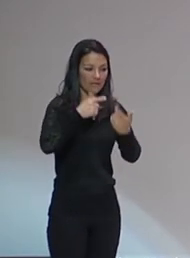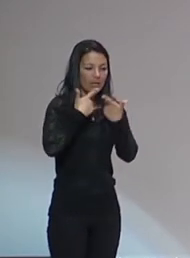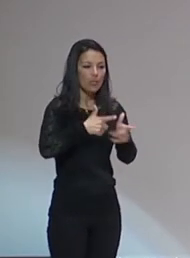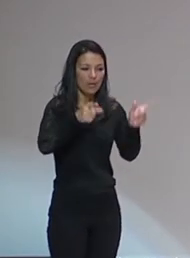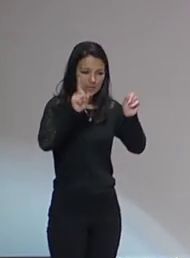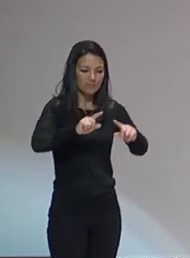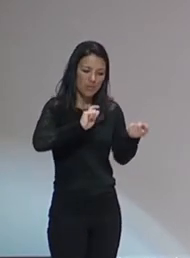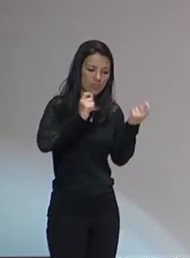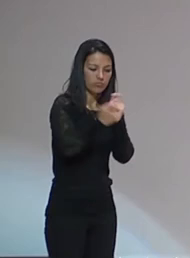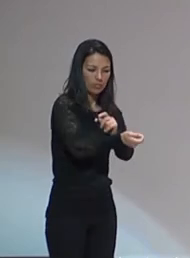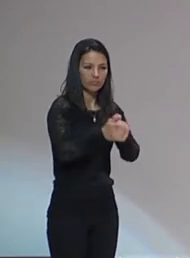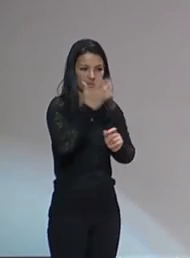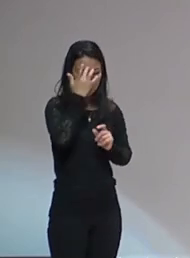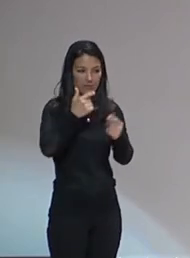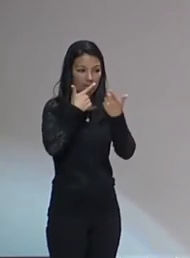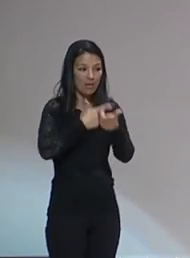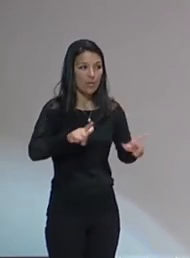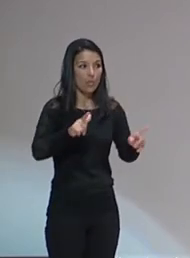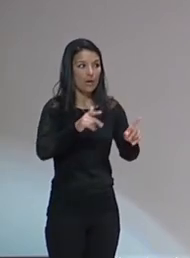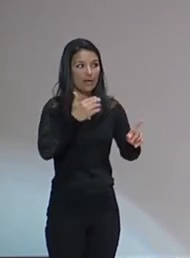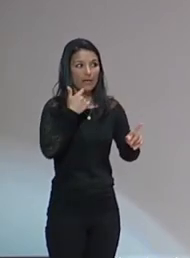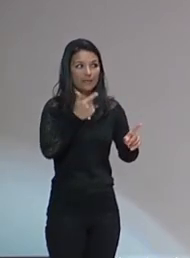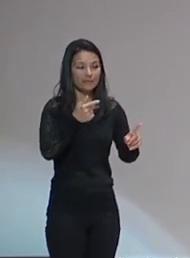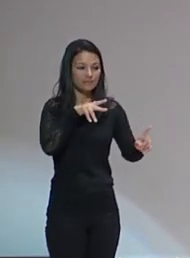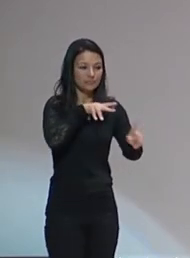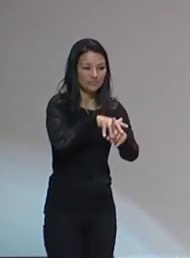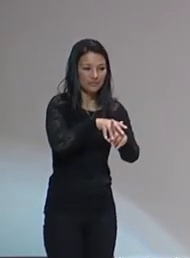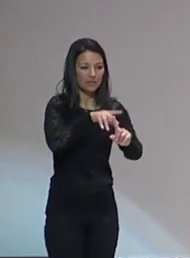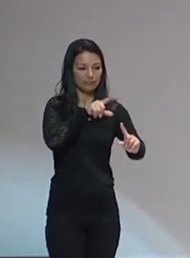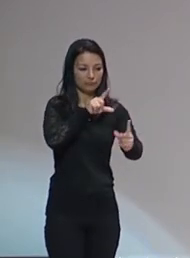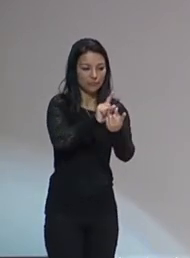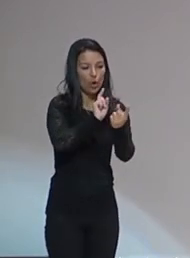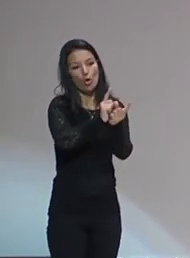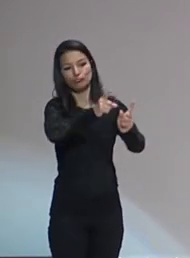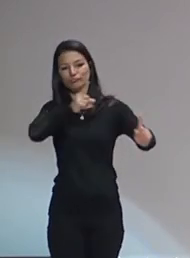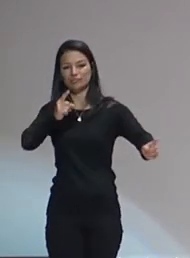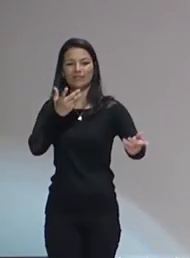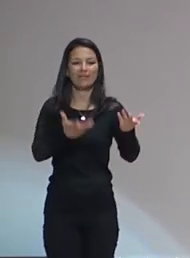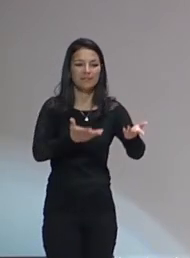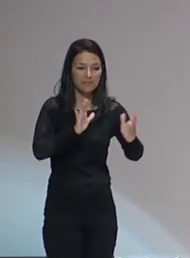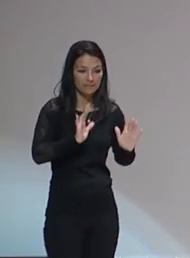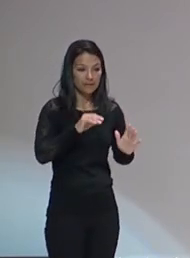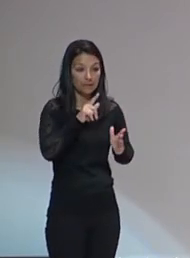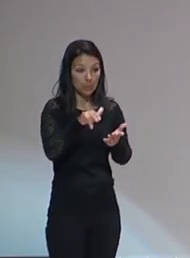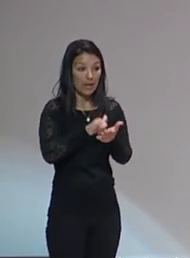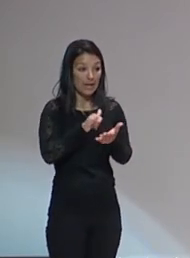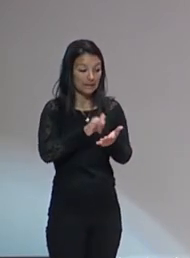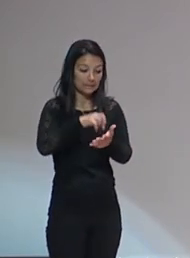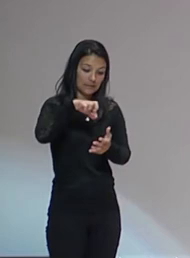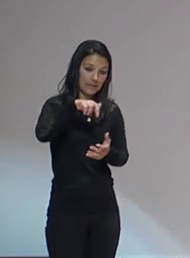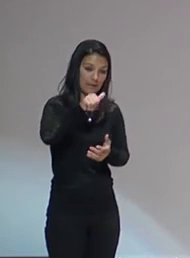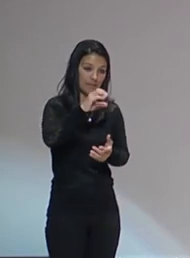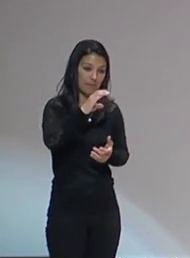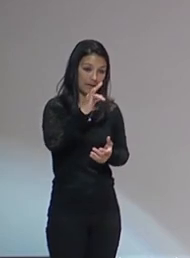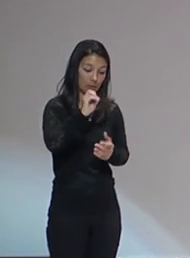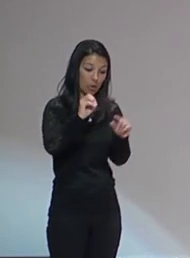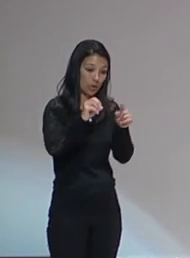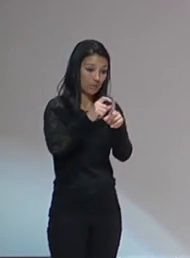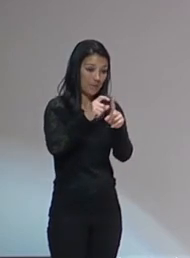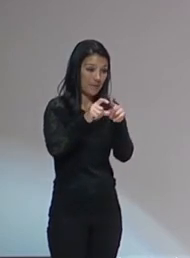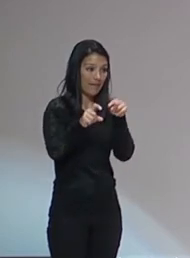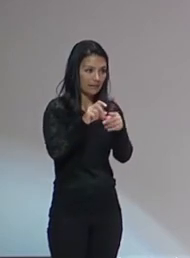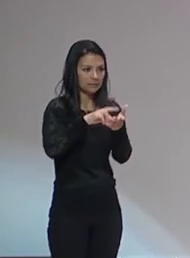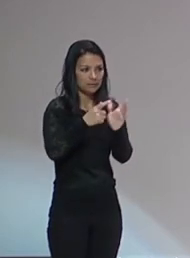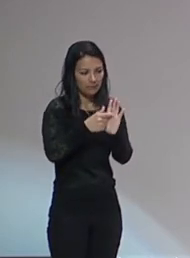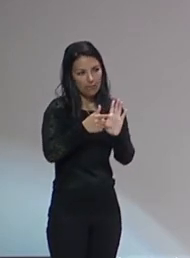lenguaje vincula, aleja o acerca. Y en este sentido el pacto es lo que nosotros queremos, un gran pacto,